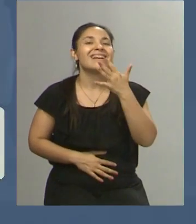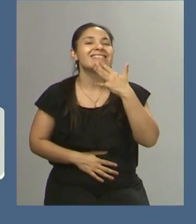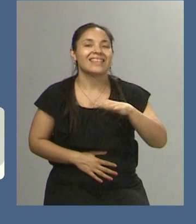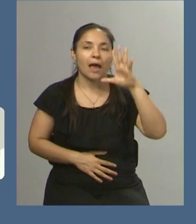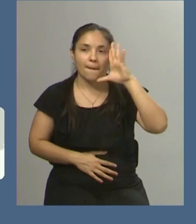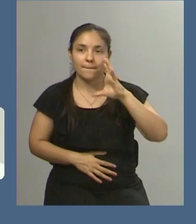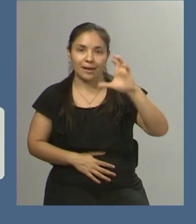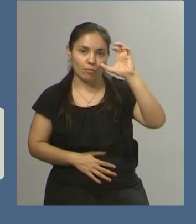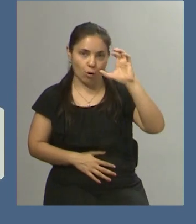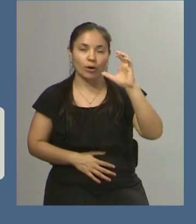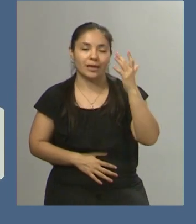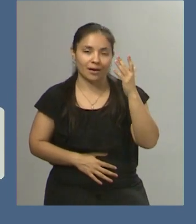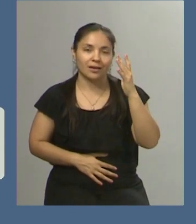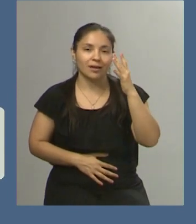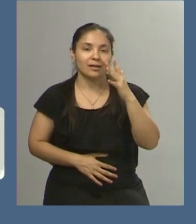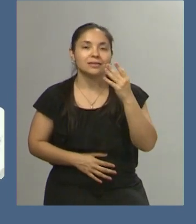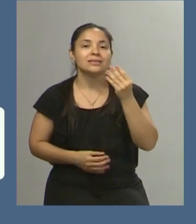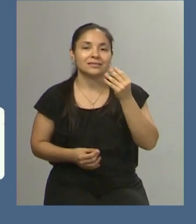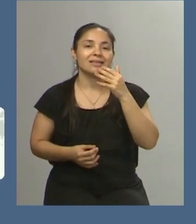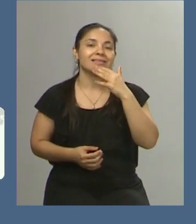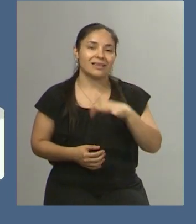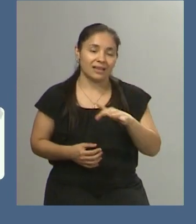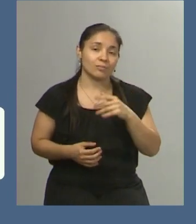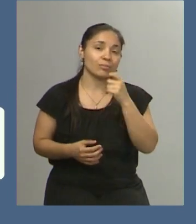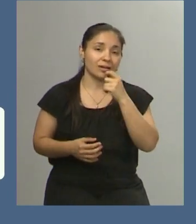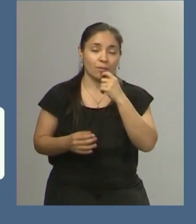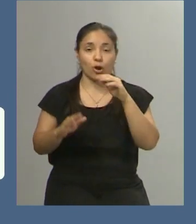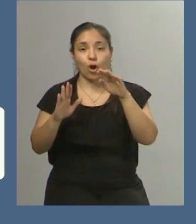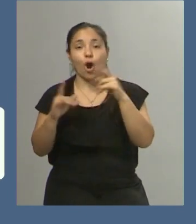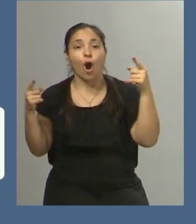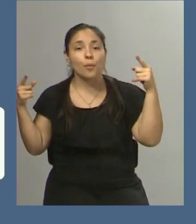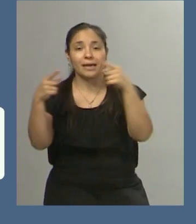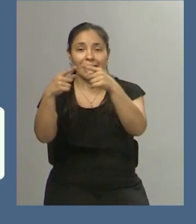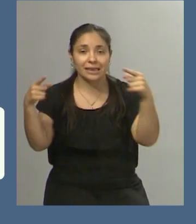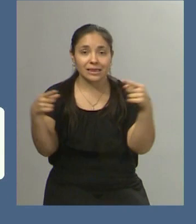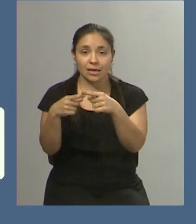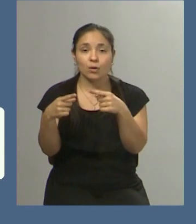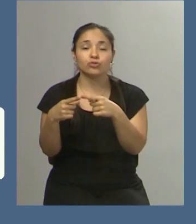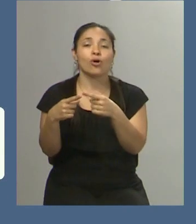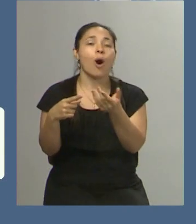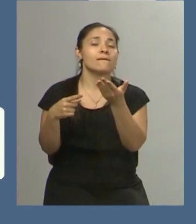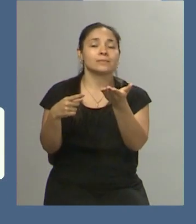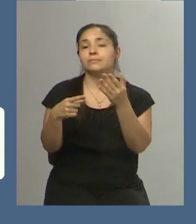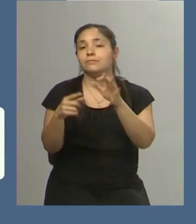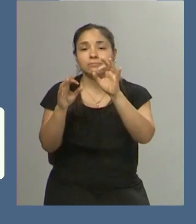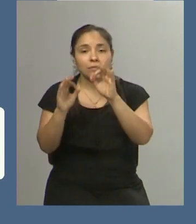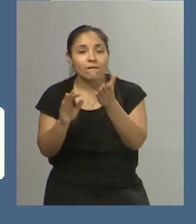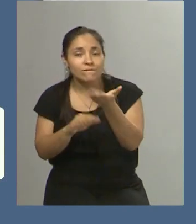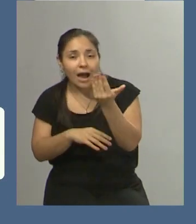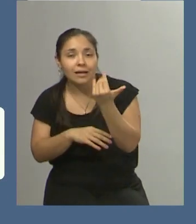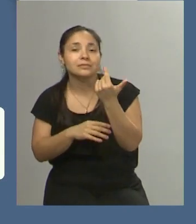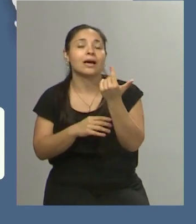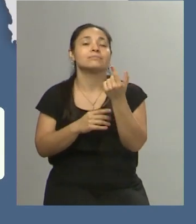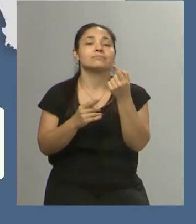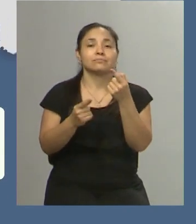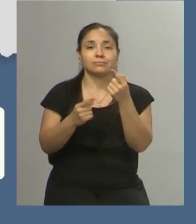memoria de cuál, y a partir de eso entender por ahí si no se han cumplido los objetivos o falta cumplir con los objetivos que de alguna